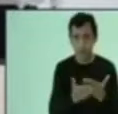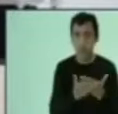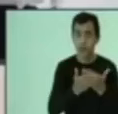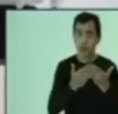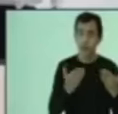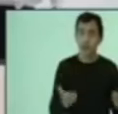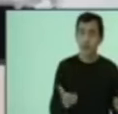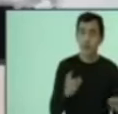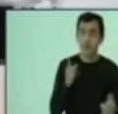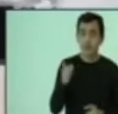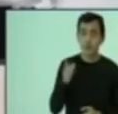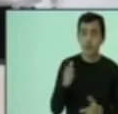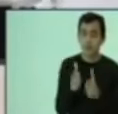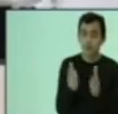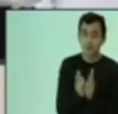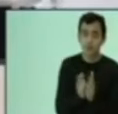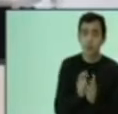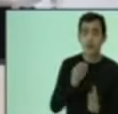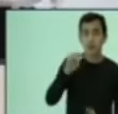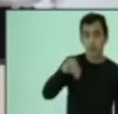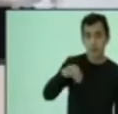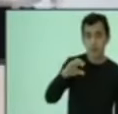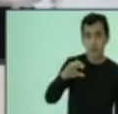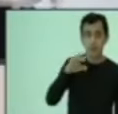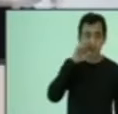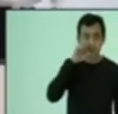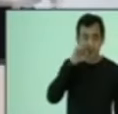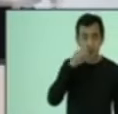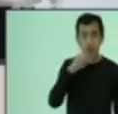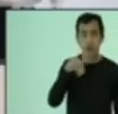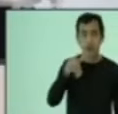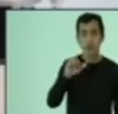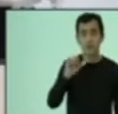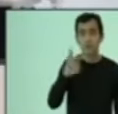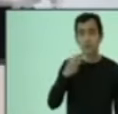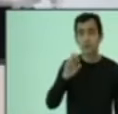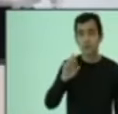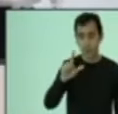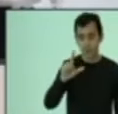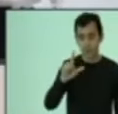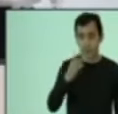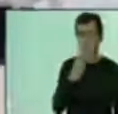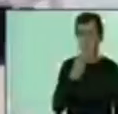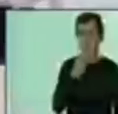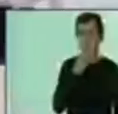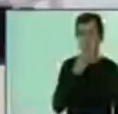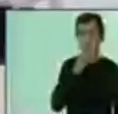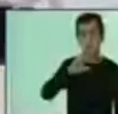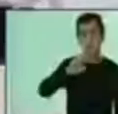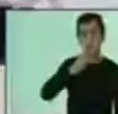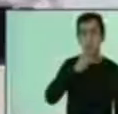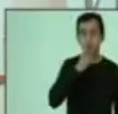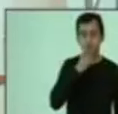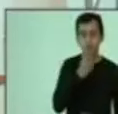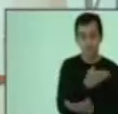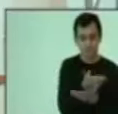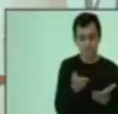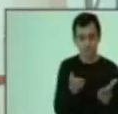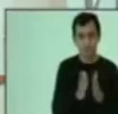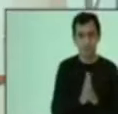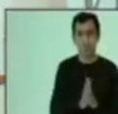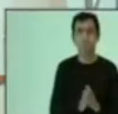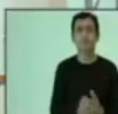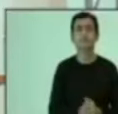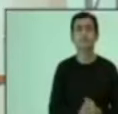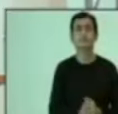al abanderado del Partido Movimiento Ciudadano, Miguel Ángel Herrera Santiago. Cuenta con 2 minutos y medio. Adelante, por favor. Como